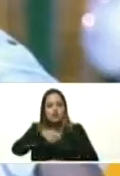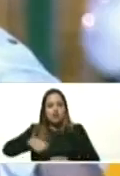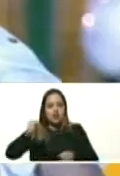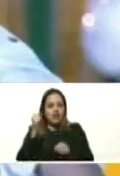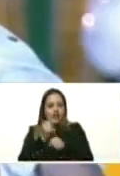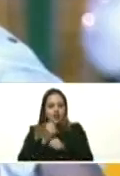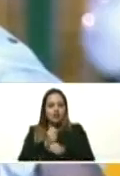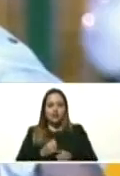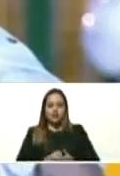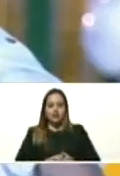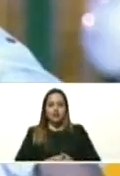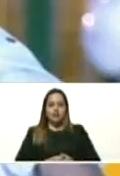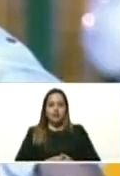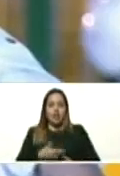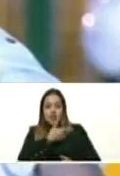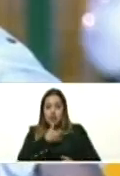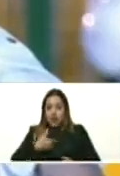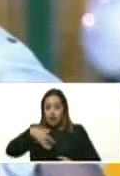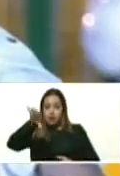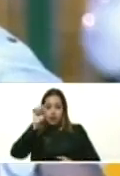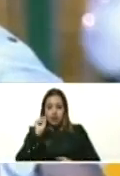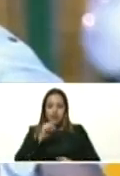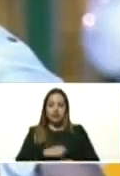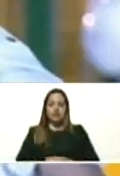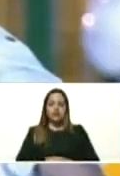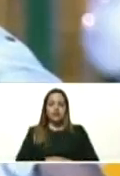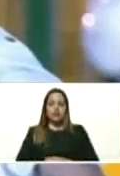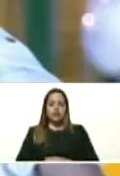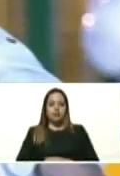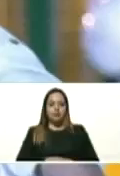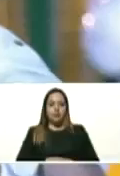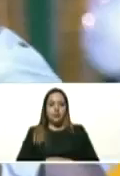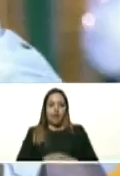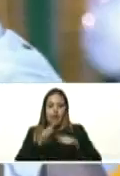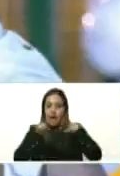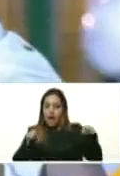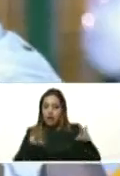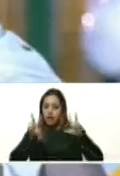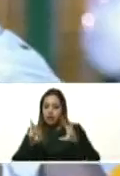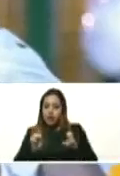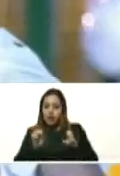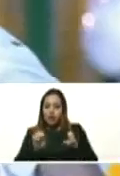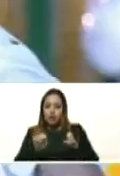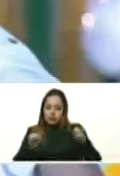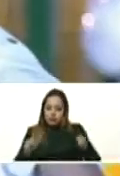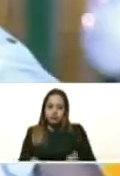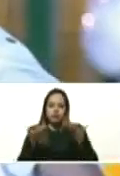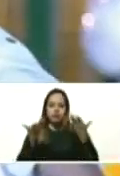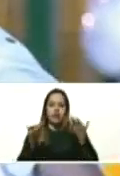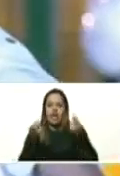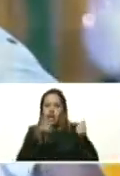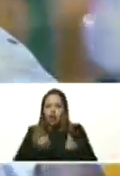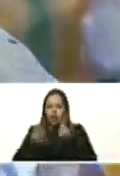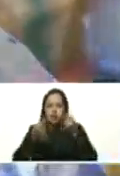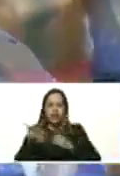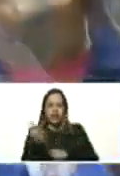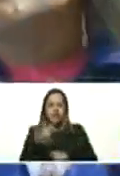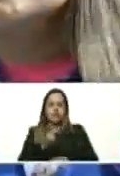reales, si quisiéramos entender este nuevo reverdecer económico de